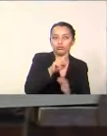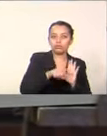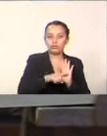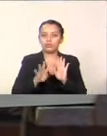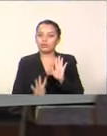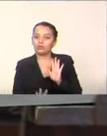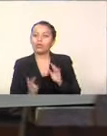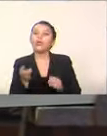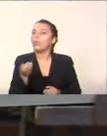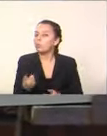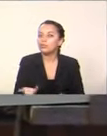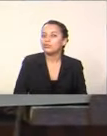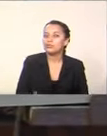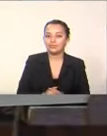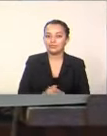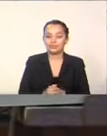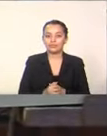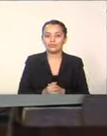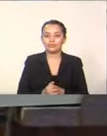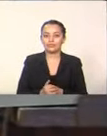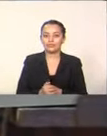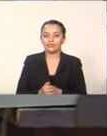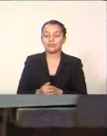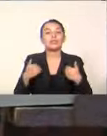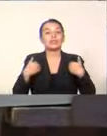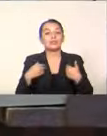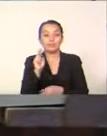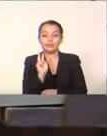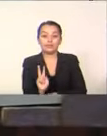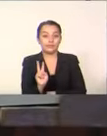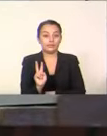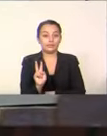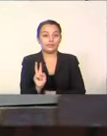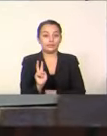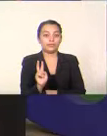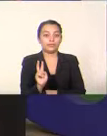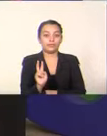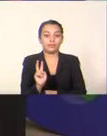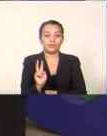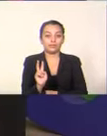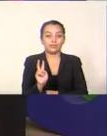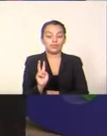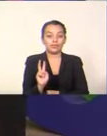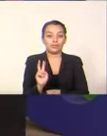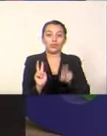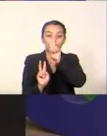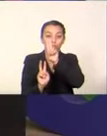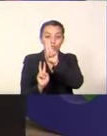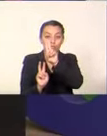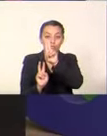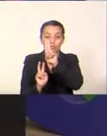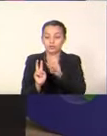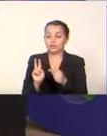la luna. Bueno, dime. Veámoslo. Sí. Tenemos dos unidades. Sí. Representadas allá con nuestras tarjetas numéricas. Acá. Y hay